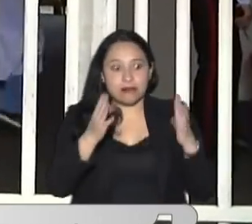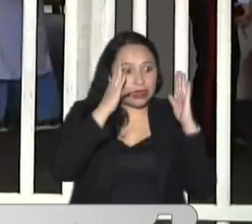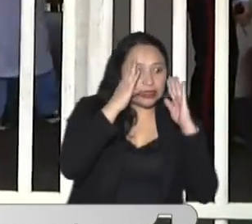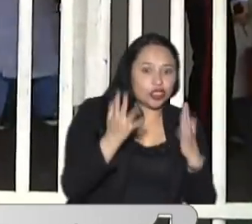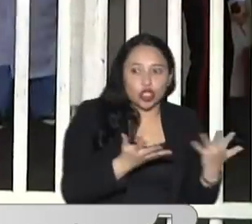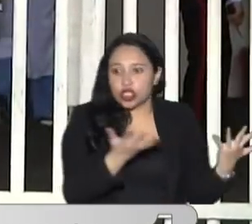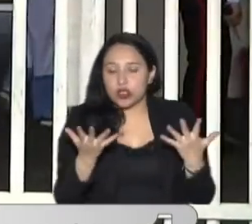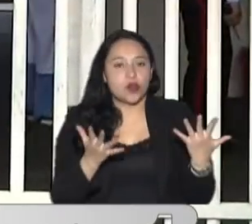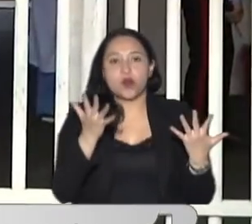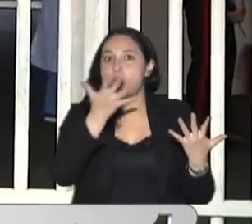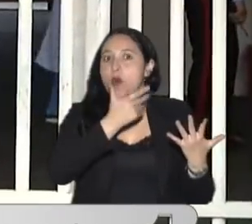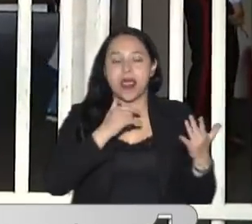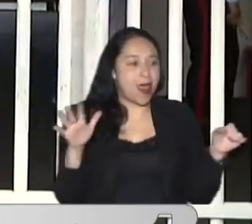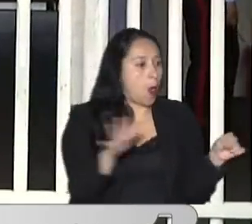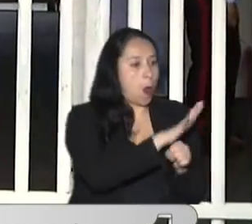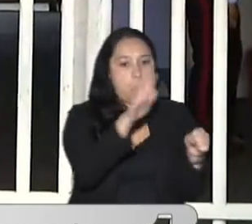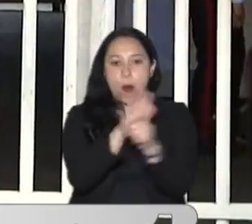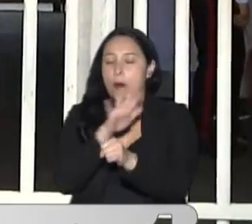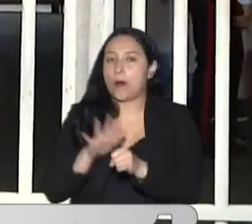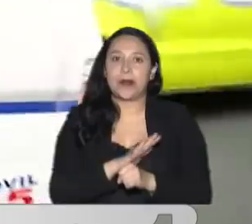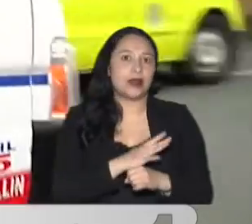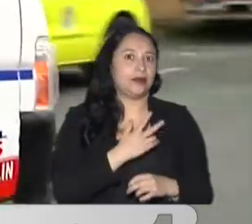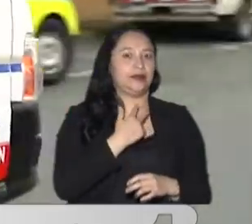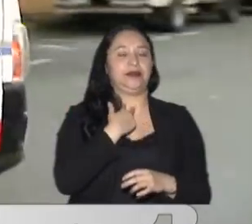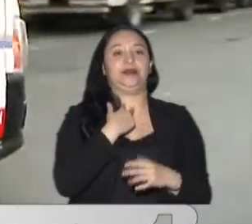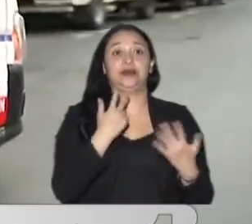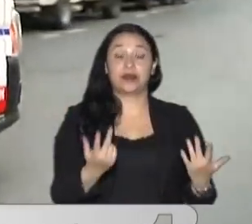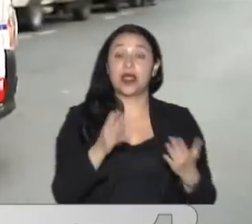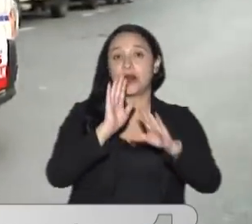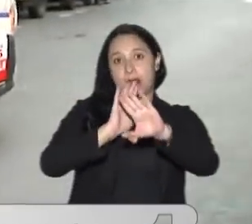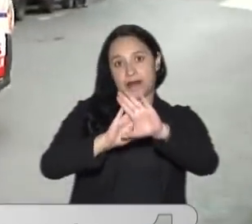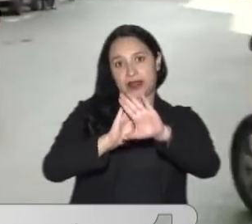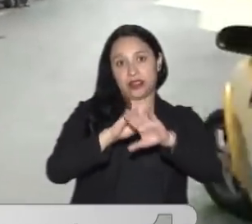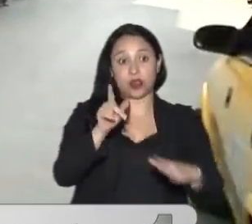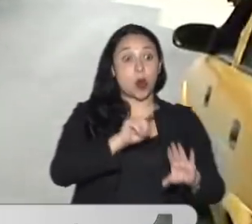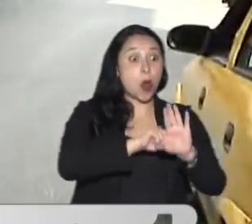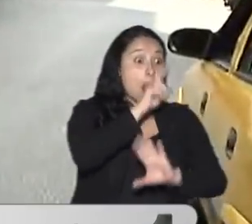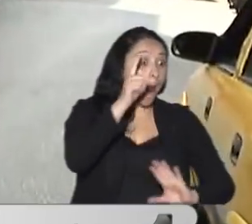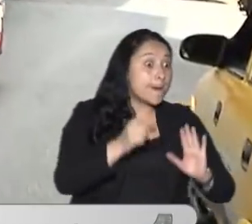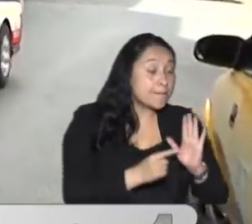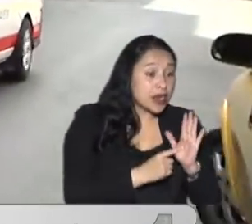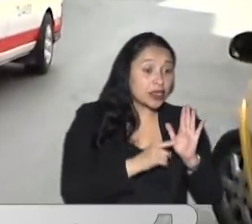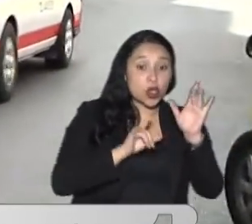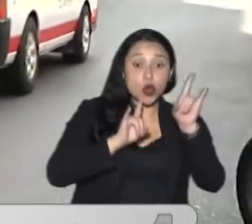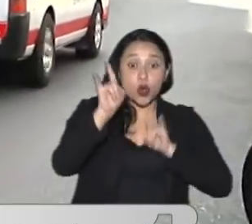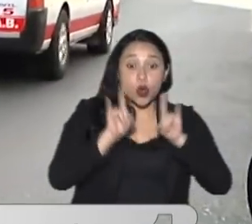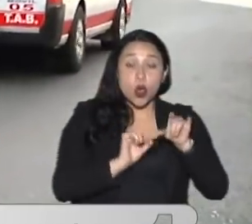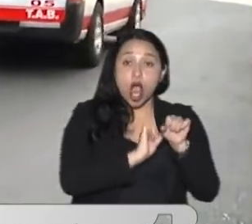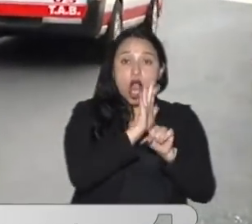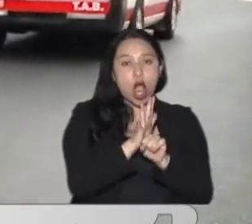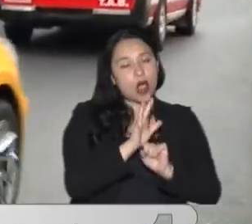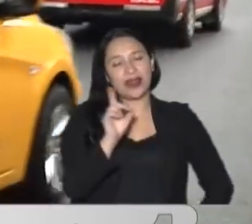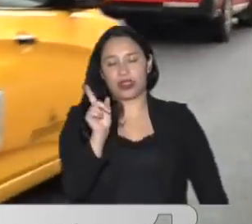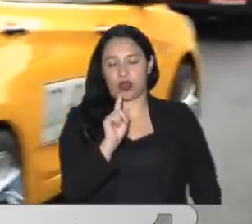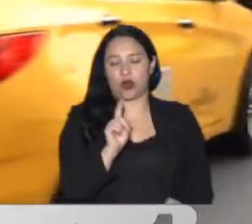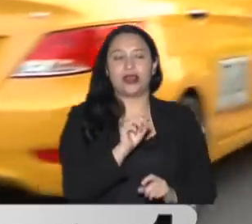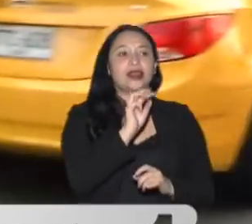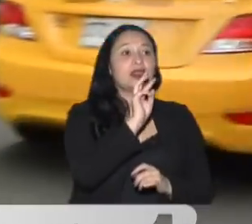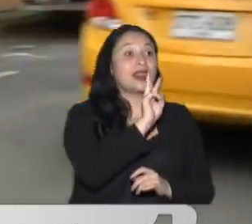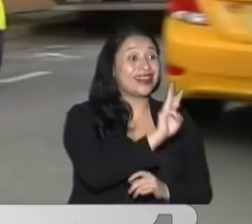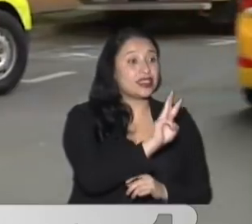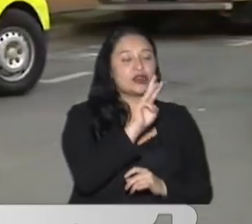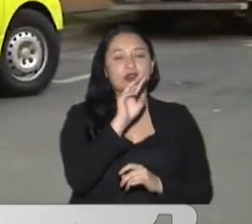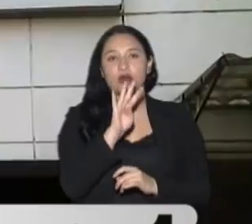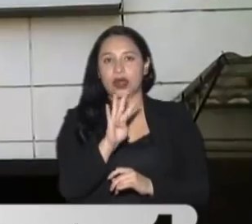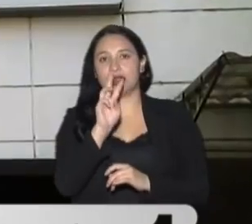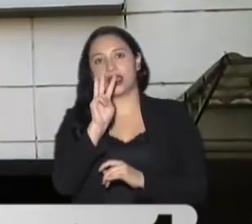aclarar y hay que decir que no toda la ocupación corresponde a pacientes COVID. Estos son los porcentajes que tienen. 343